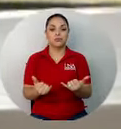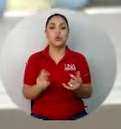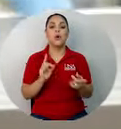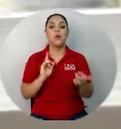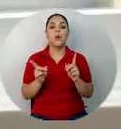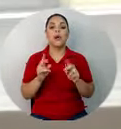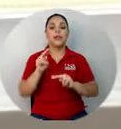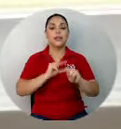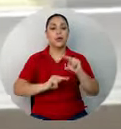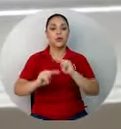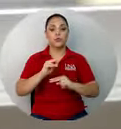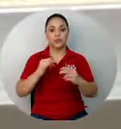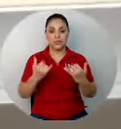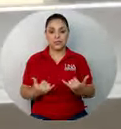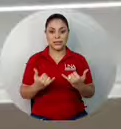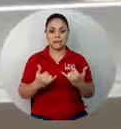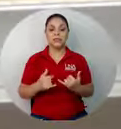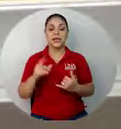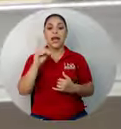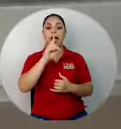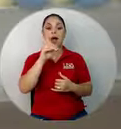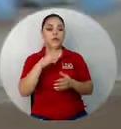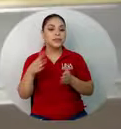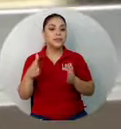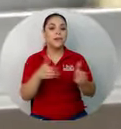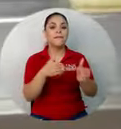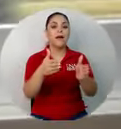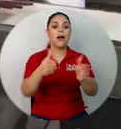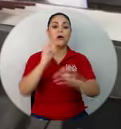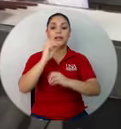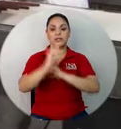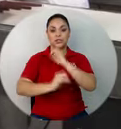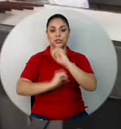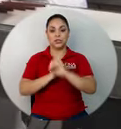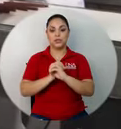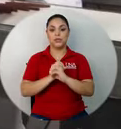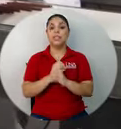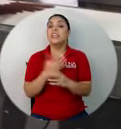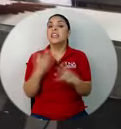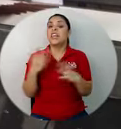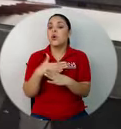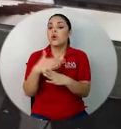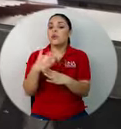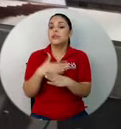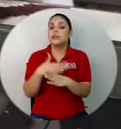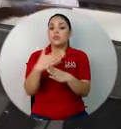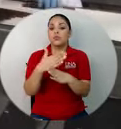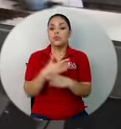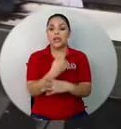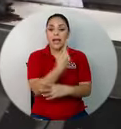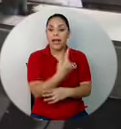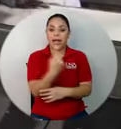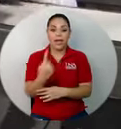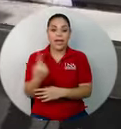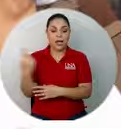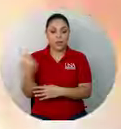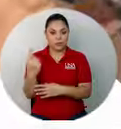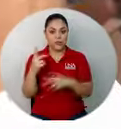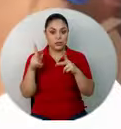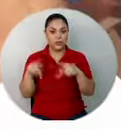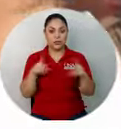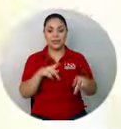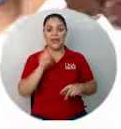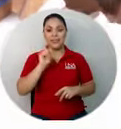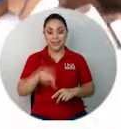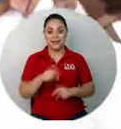qué negocio estamos, hacia dónde va la organización, cuál es la contribución que cada colaborador tiene que hacer. Porque